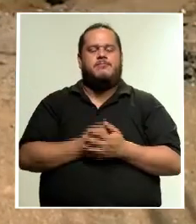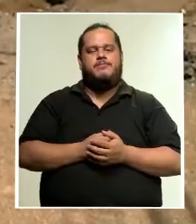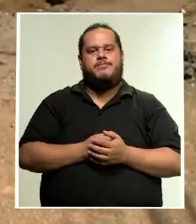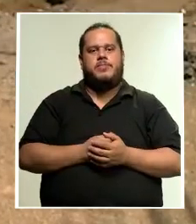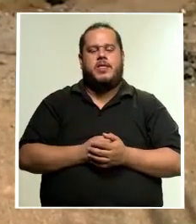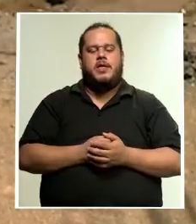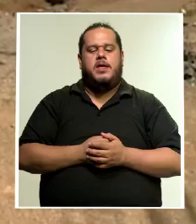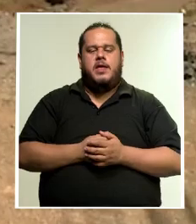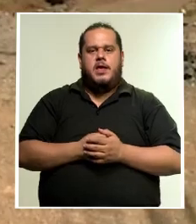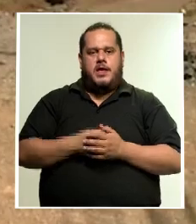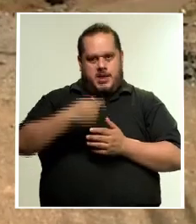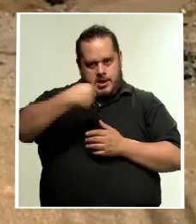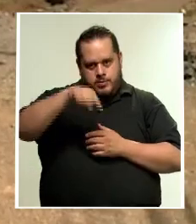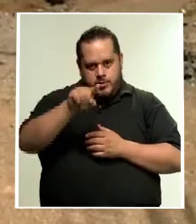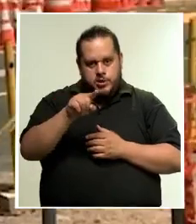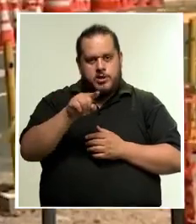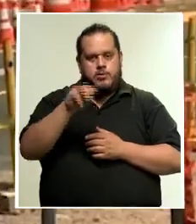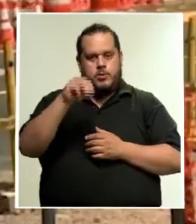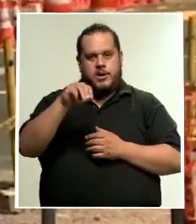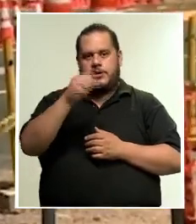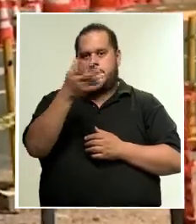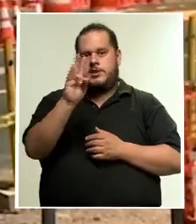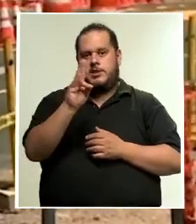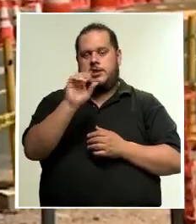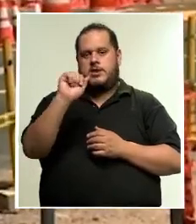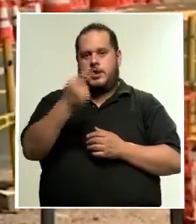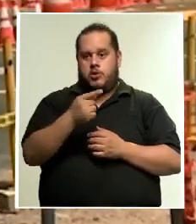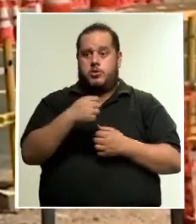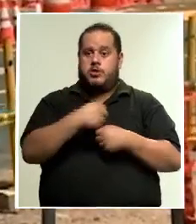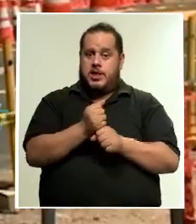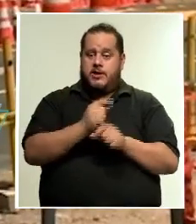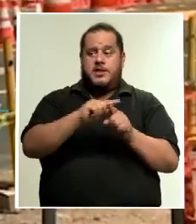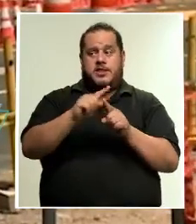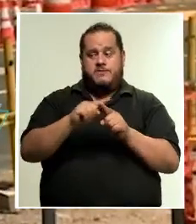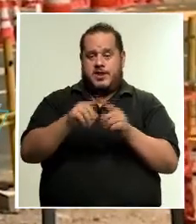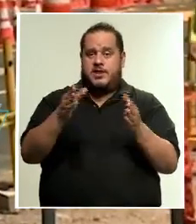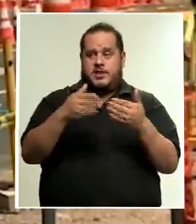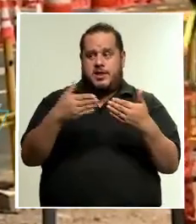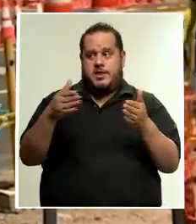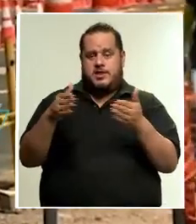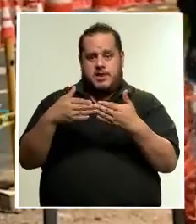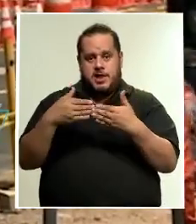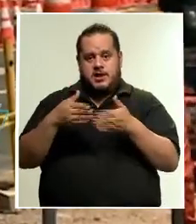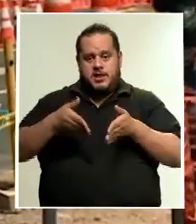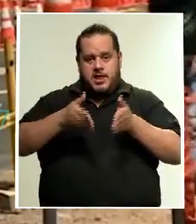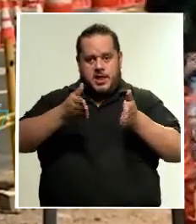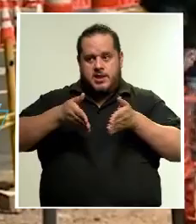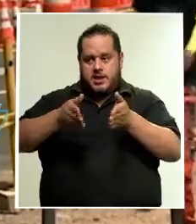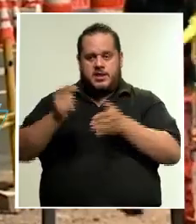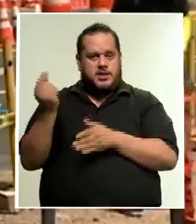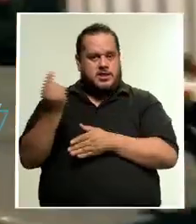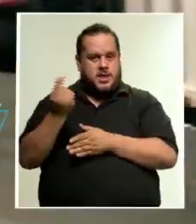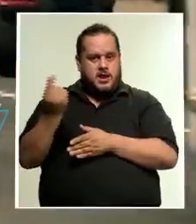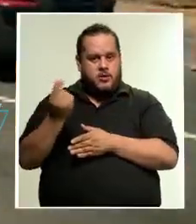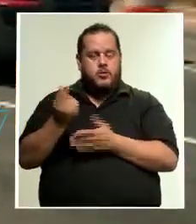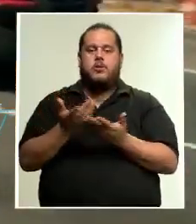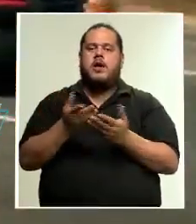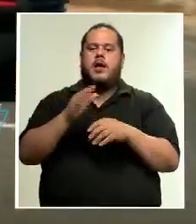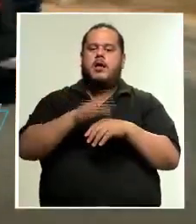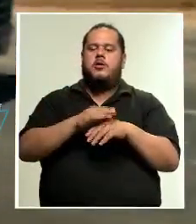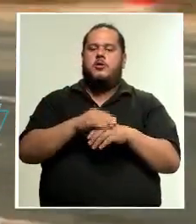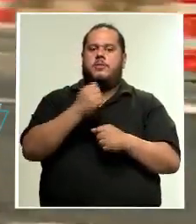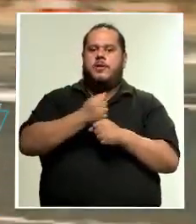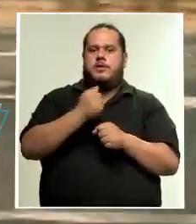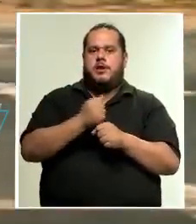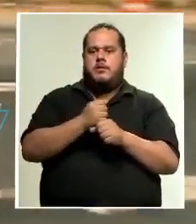A partir del próximo martes 17 de agosto se ejecutarán una serie de cierres en el sector de La Uruca, debido a trabajos